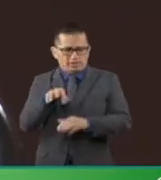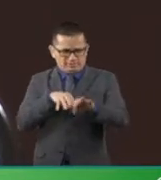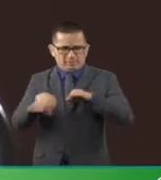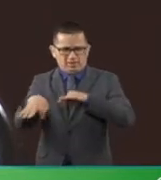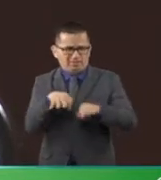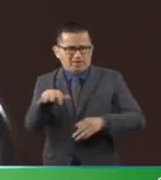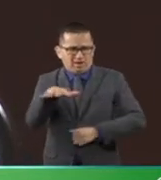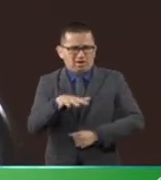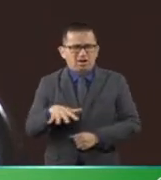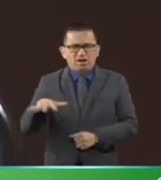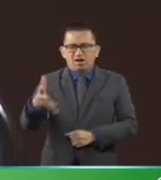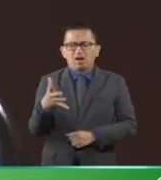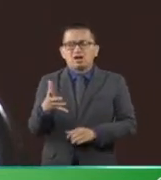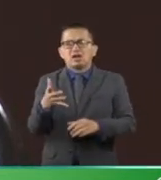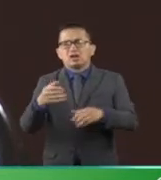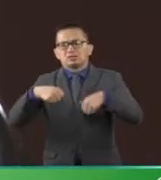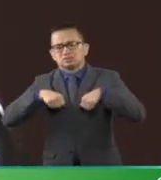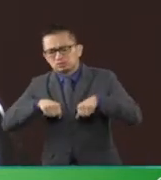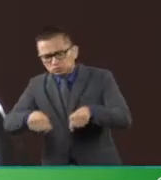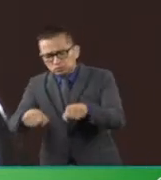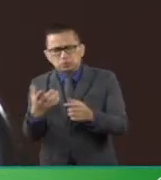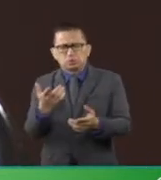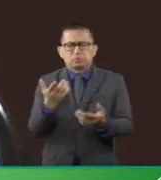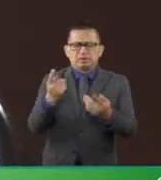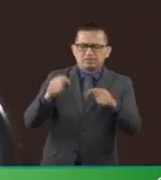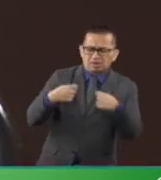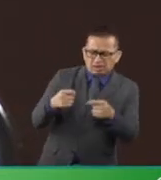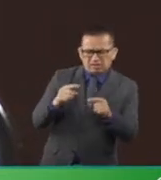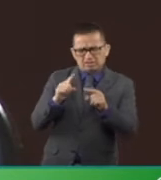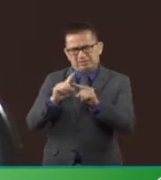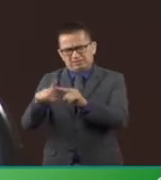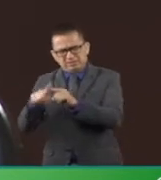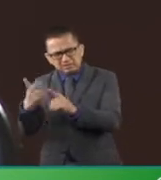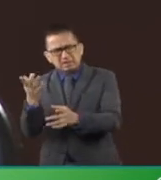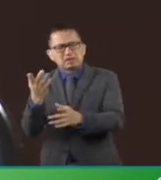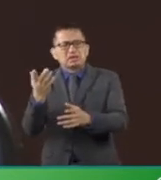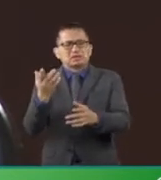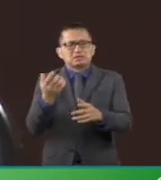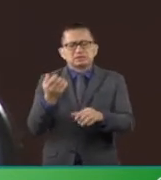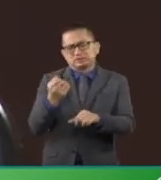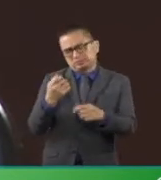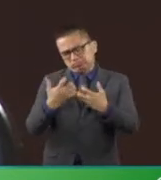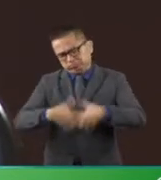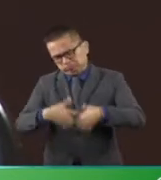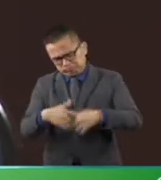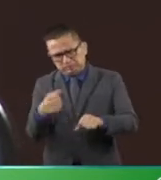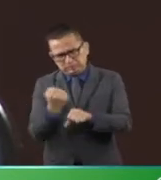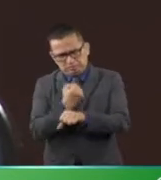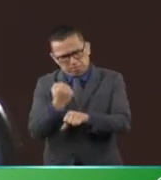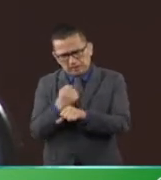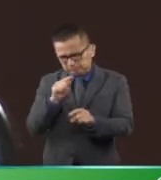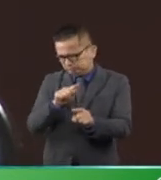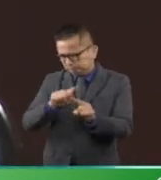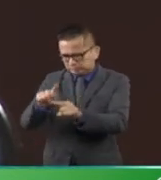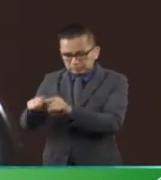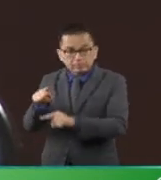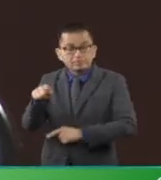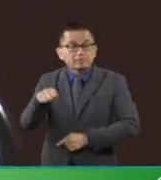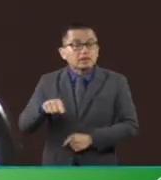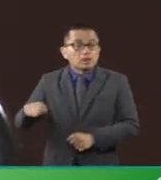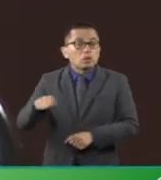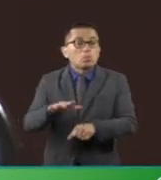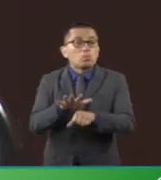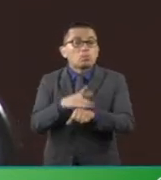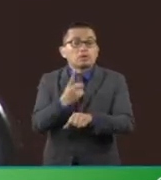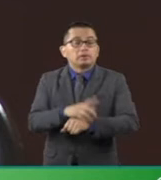las alpargateras y otros sectores de trabajadoras, porque, como sabemos siempre, sobre todo en comercio,